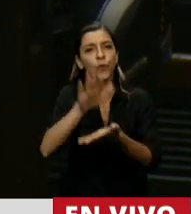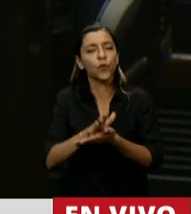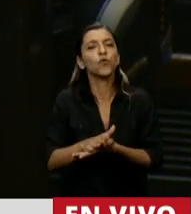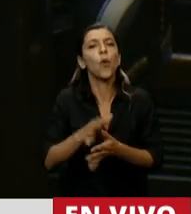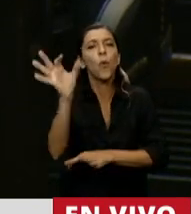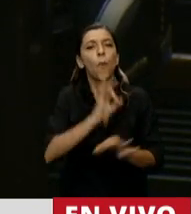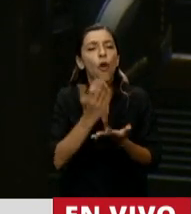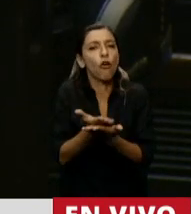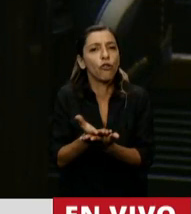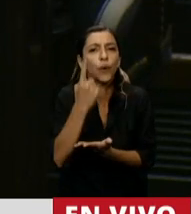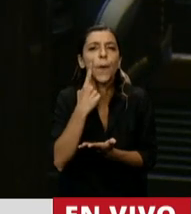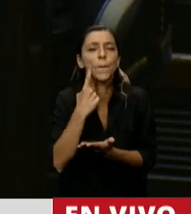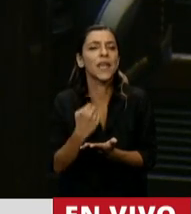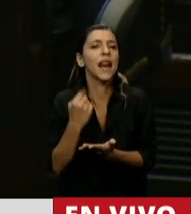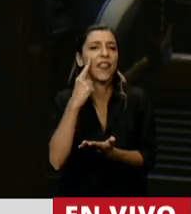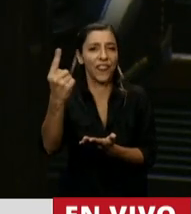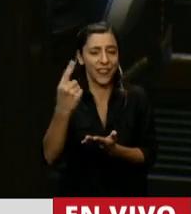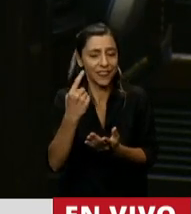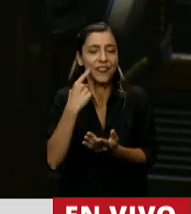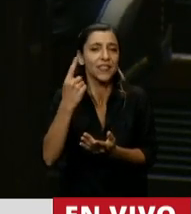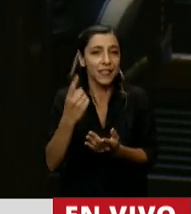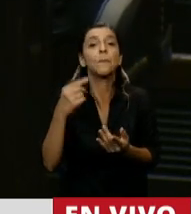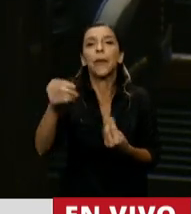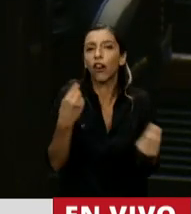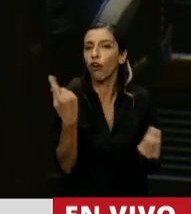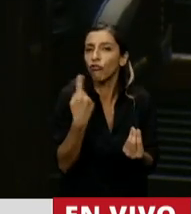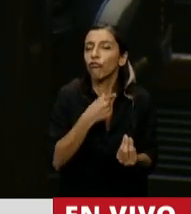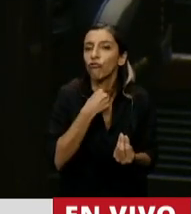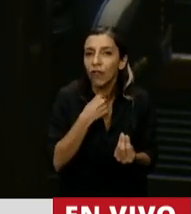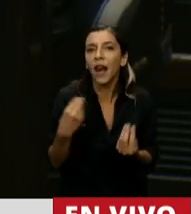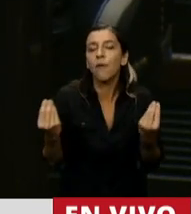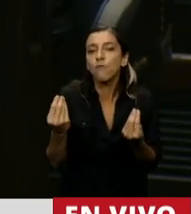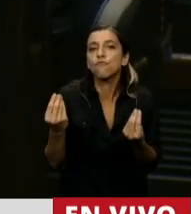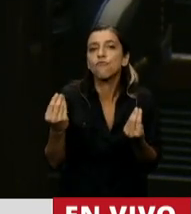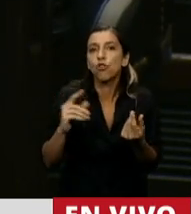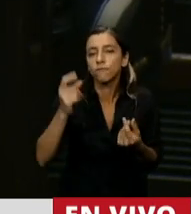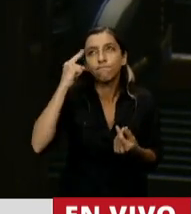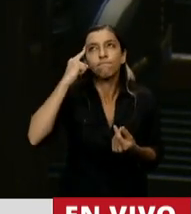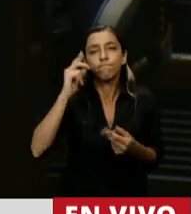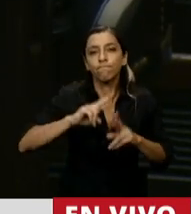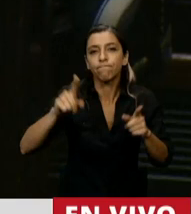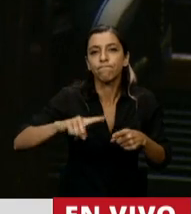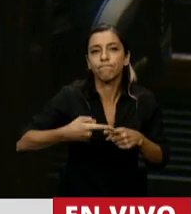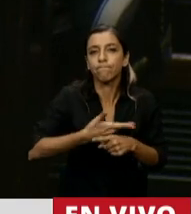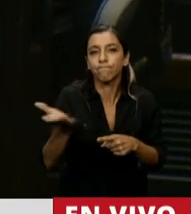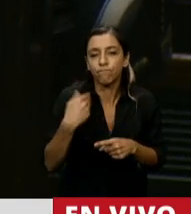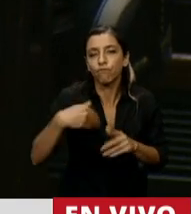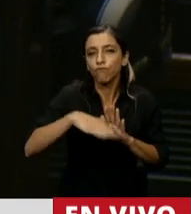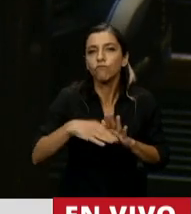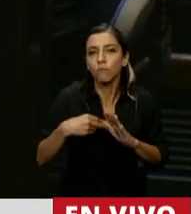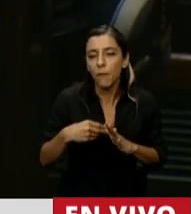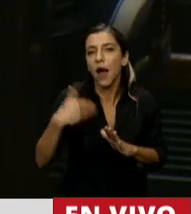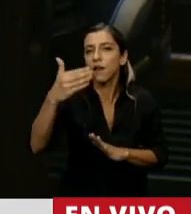que generemos políticas públicas, no solamente desde el Poder Ejecutivo, sino además también que legislemos todos